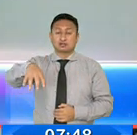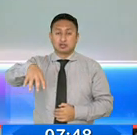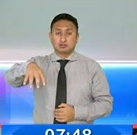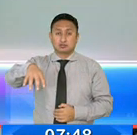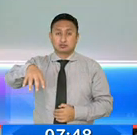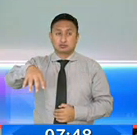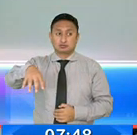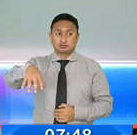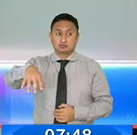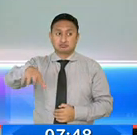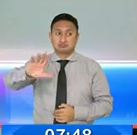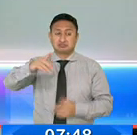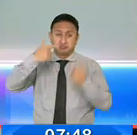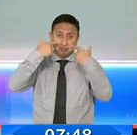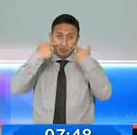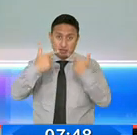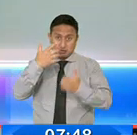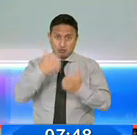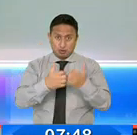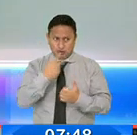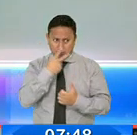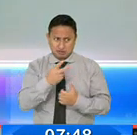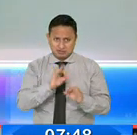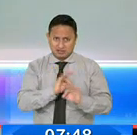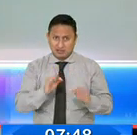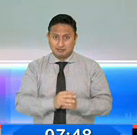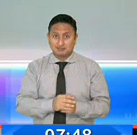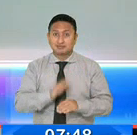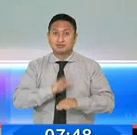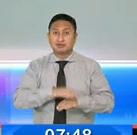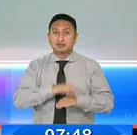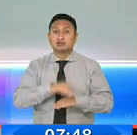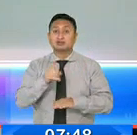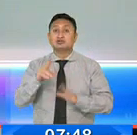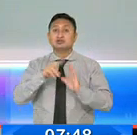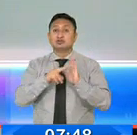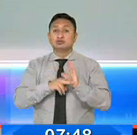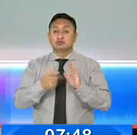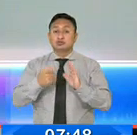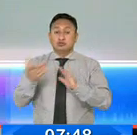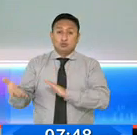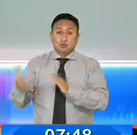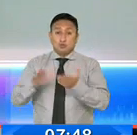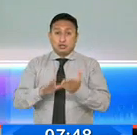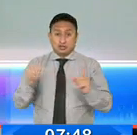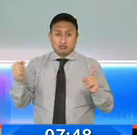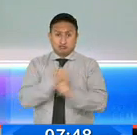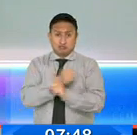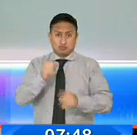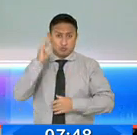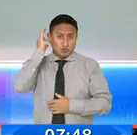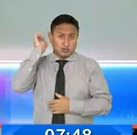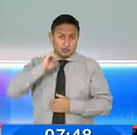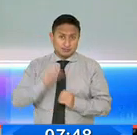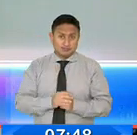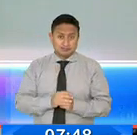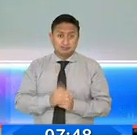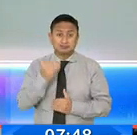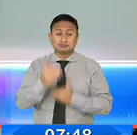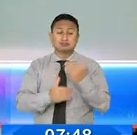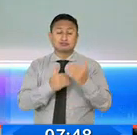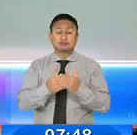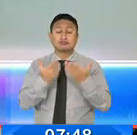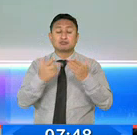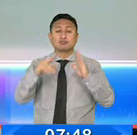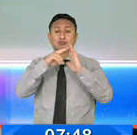yo, monitoreo de estos casos por la calificación. Muchas veces las muertes violentas de mujeres, más allá de los protocolos que